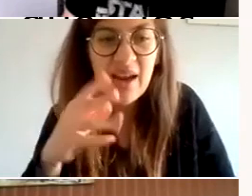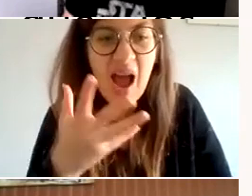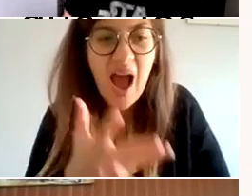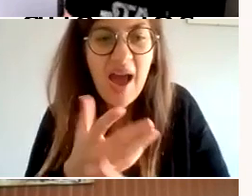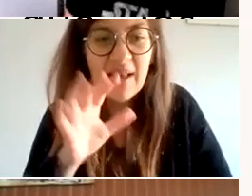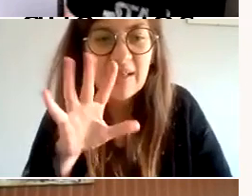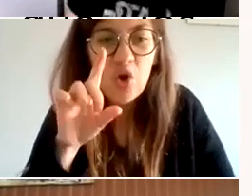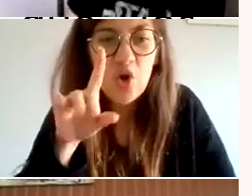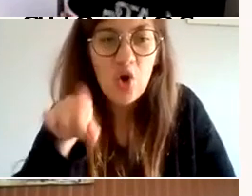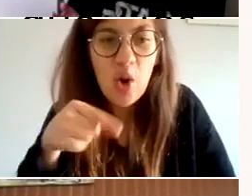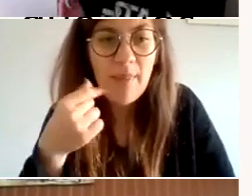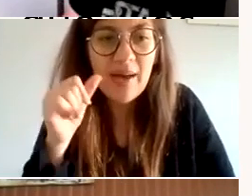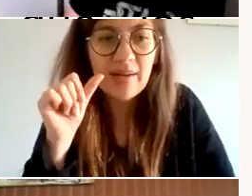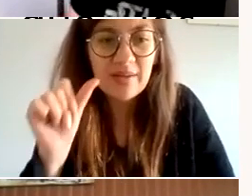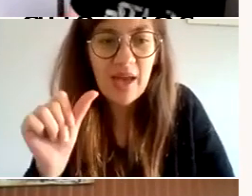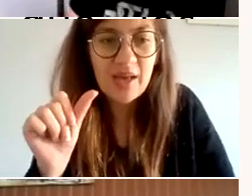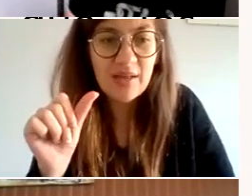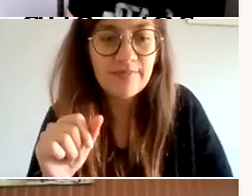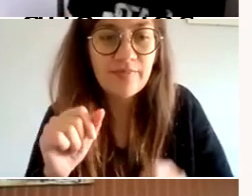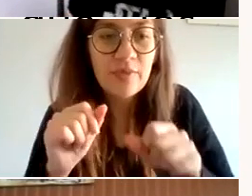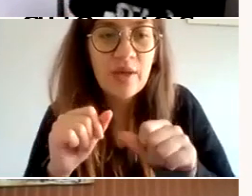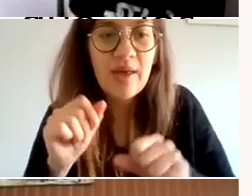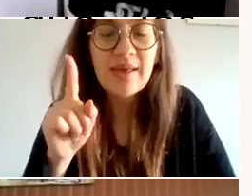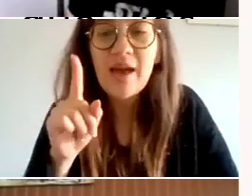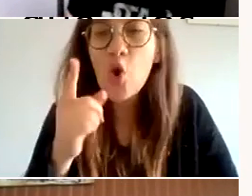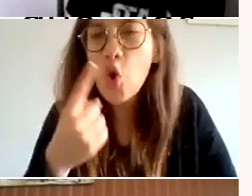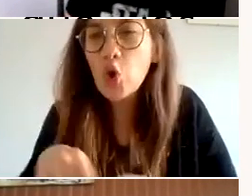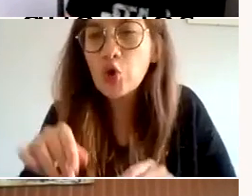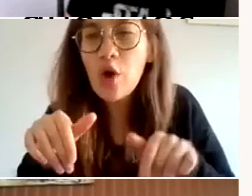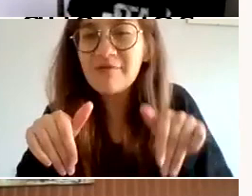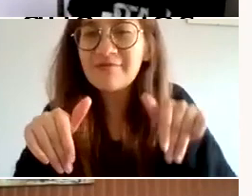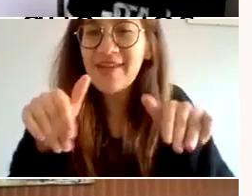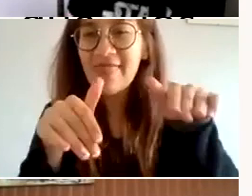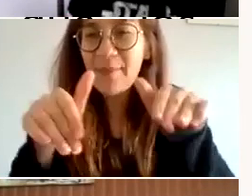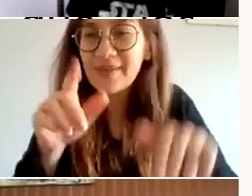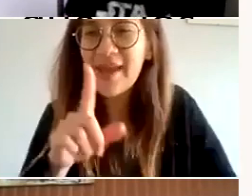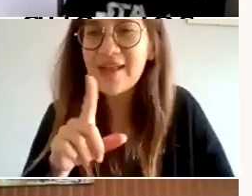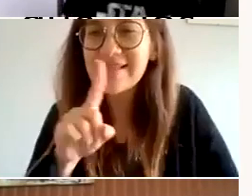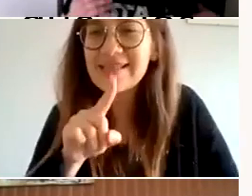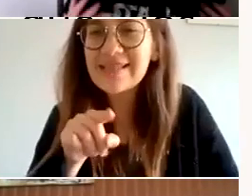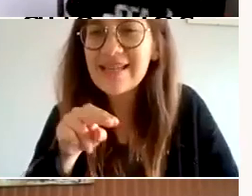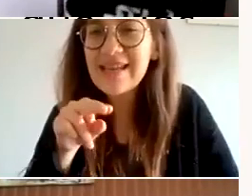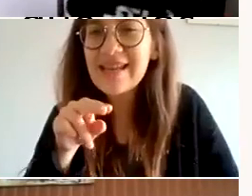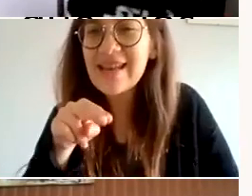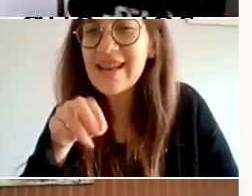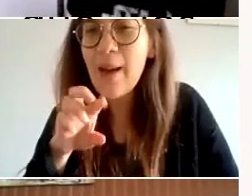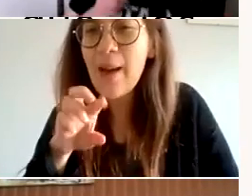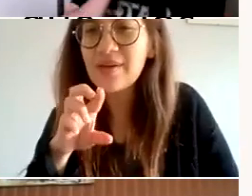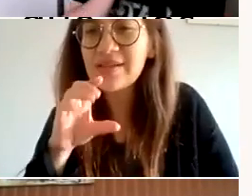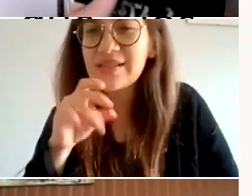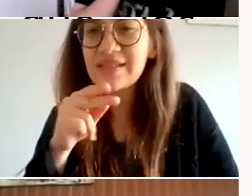existe gente que utiliza Snapchat, 1,4 millones, y Twitter con 2,25 millones. Hay mucha gente